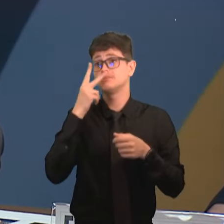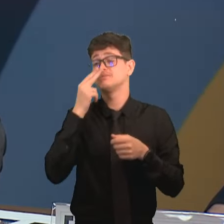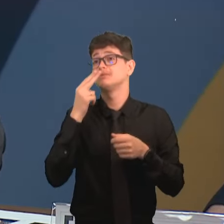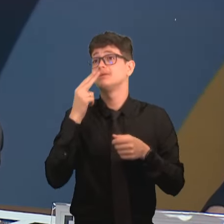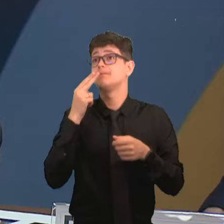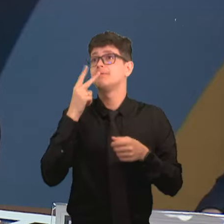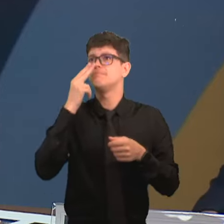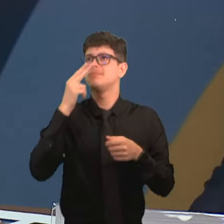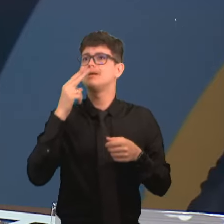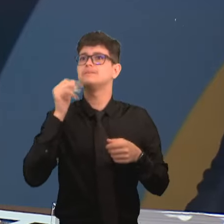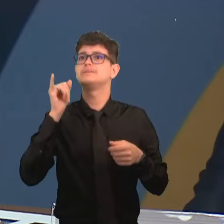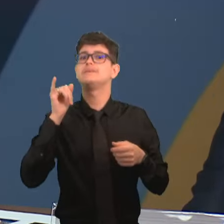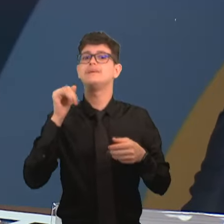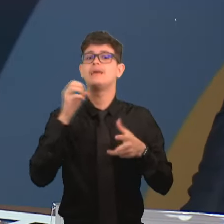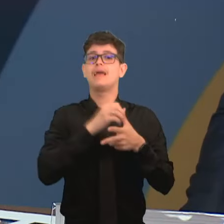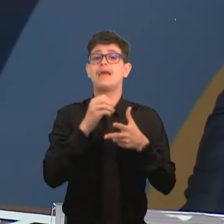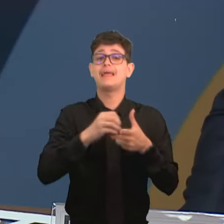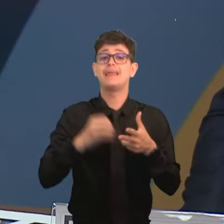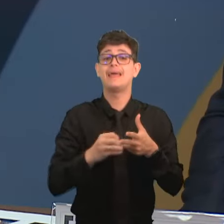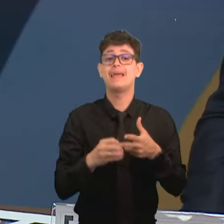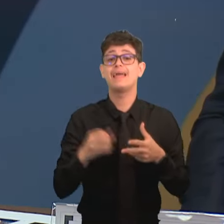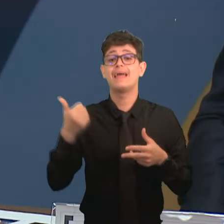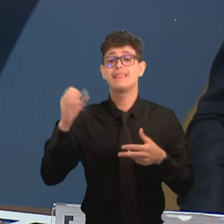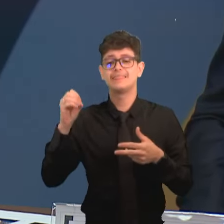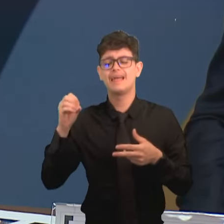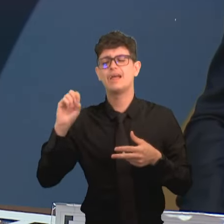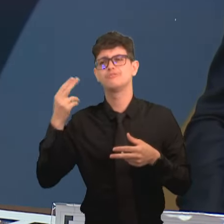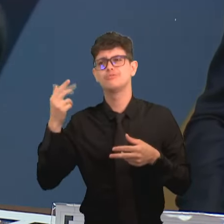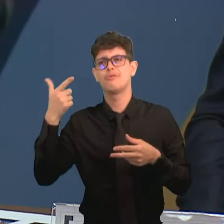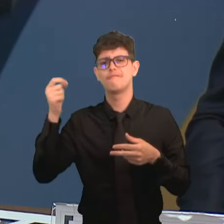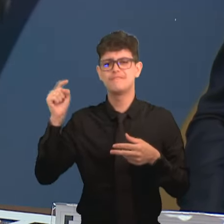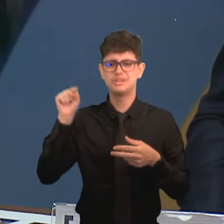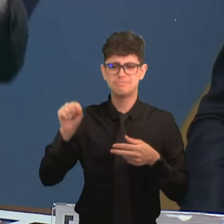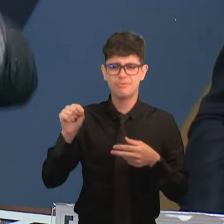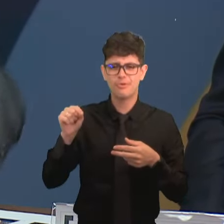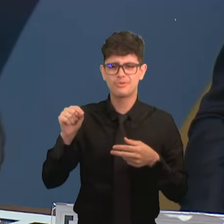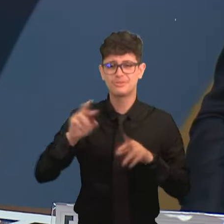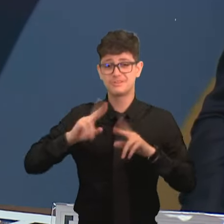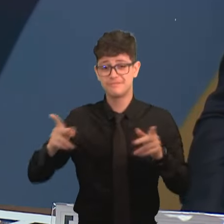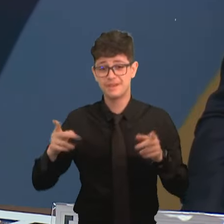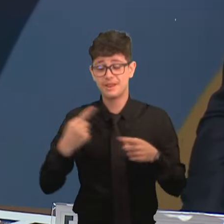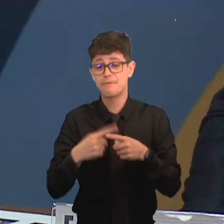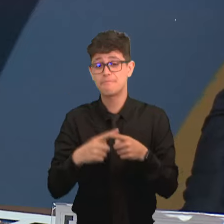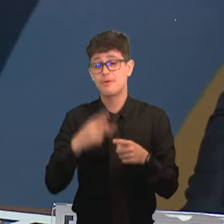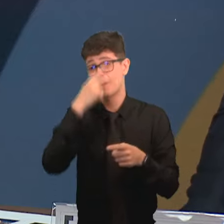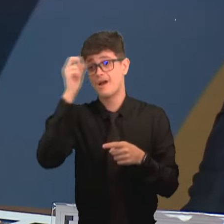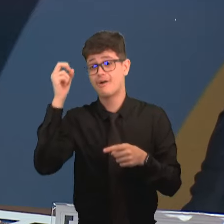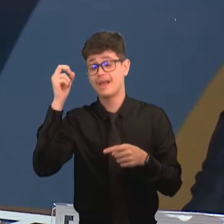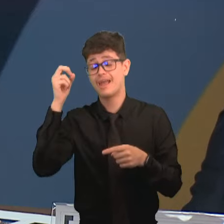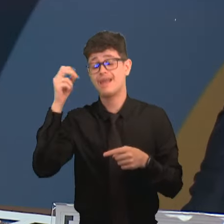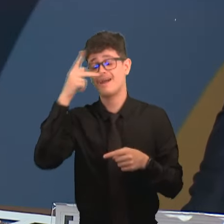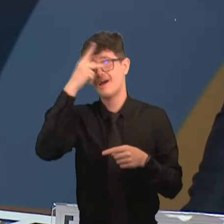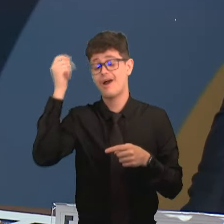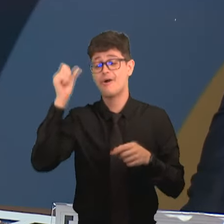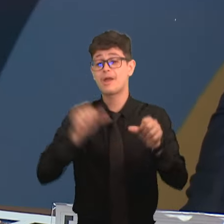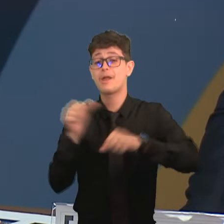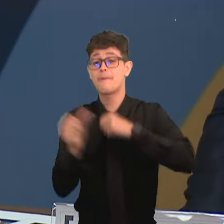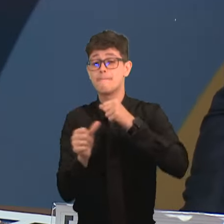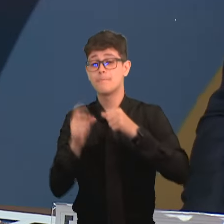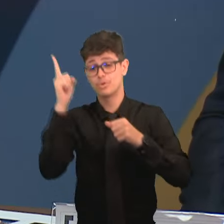Imaginen su nota en el ENEM si es 10 o 20 puntos diferente, porque cómo alguien inicializó ese